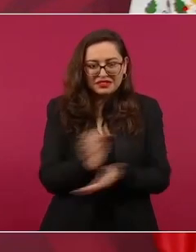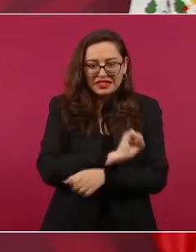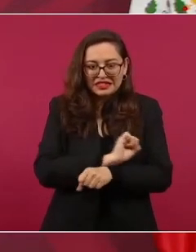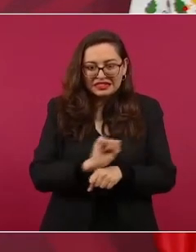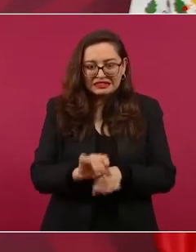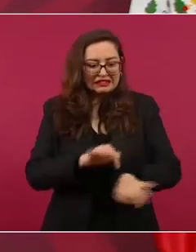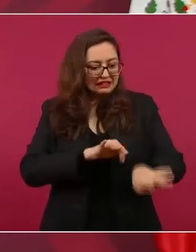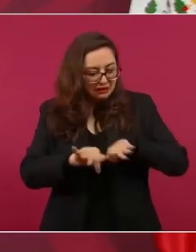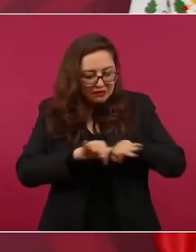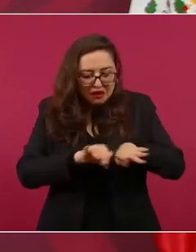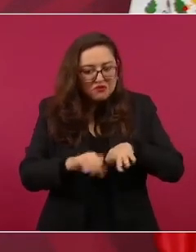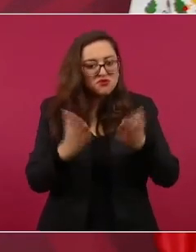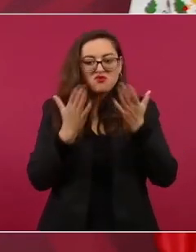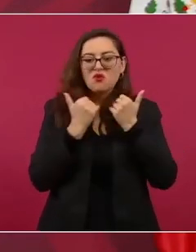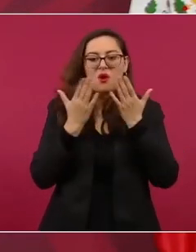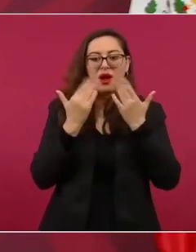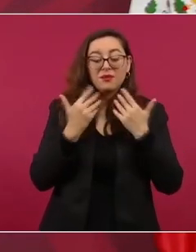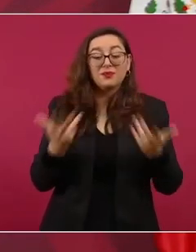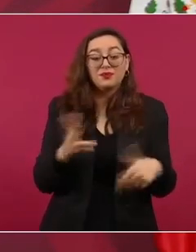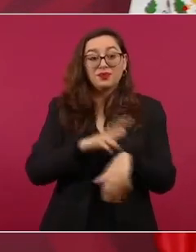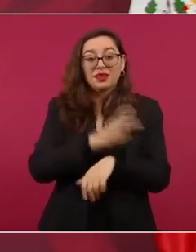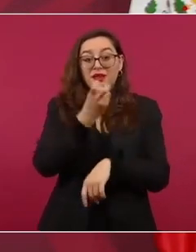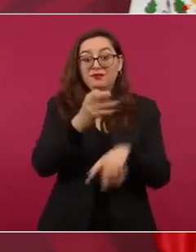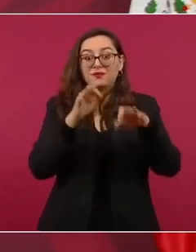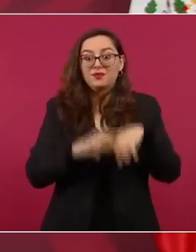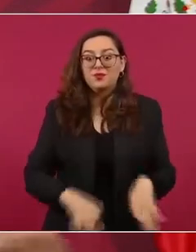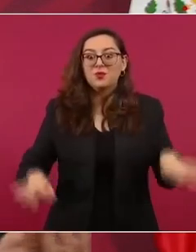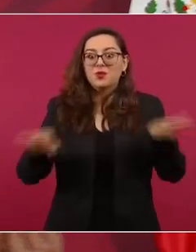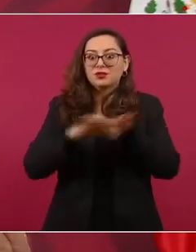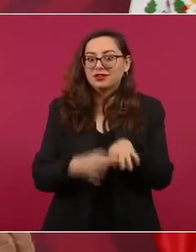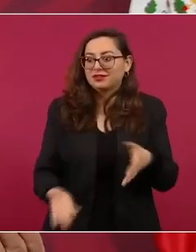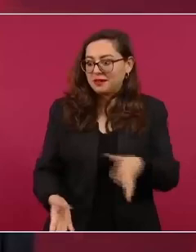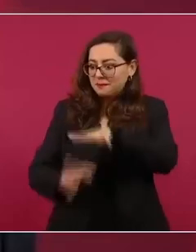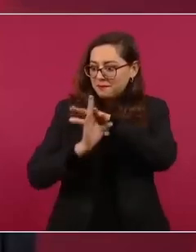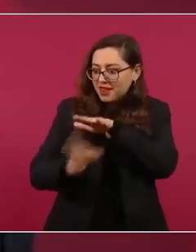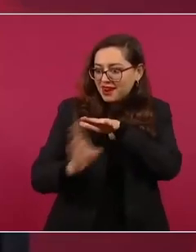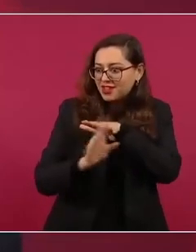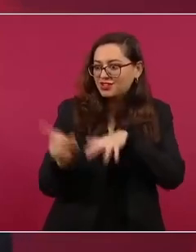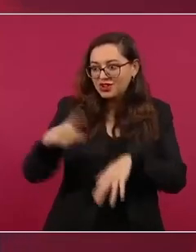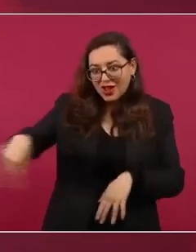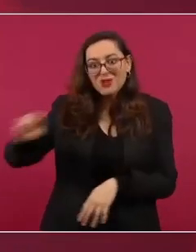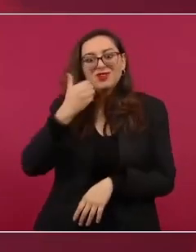Si hacen falta trabajadores, ¿para qué